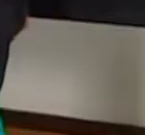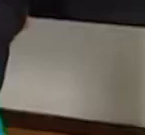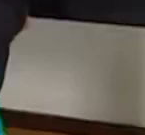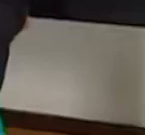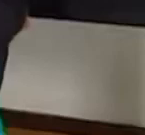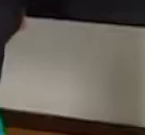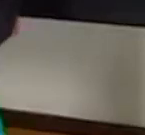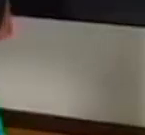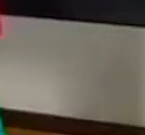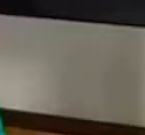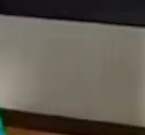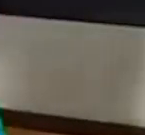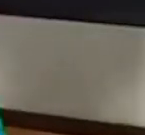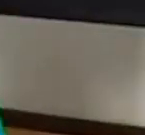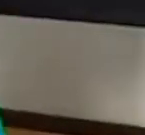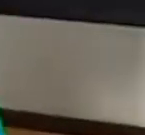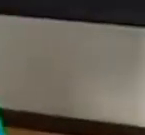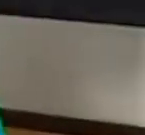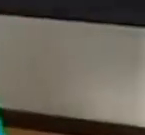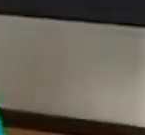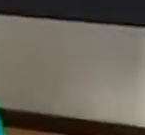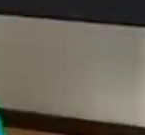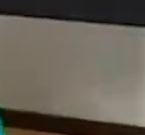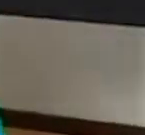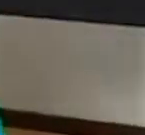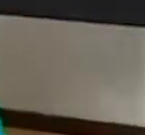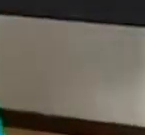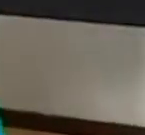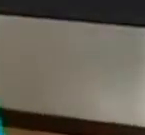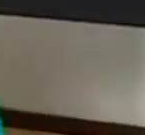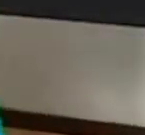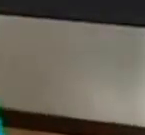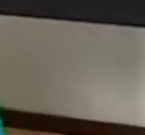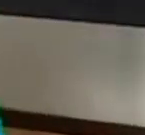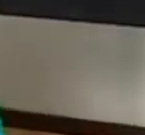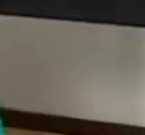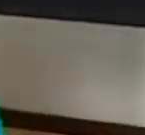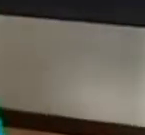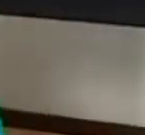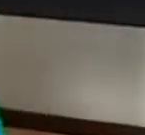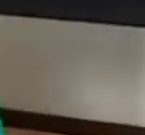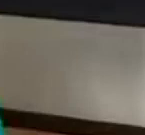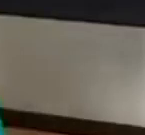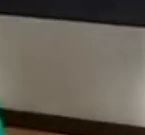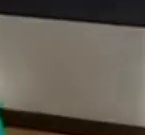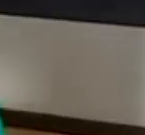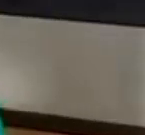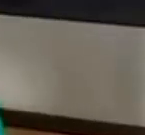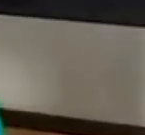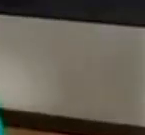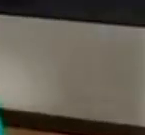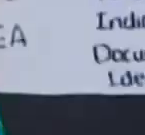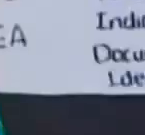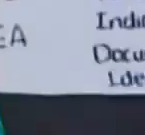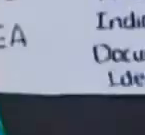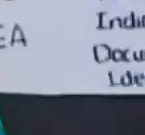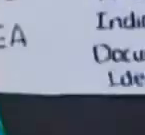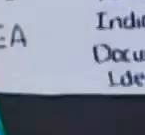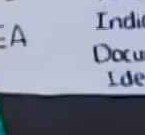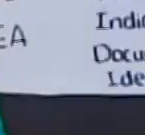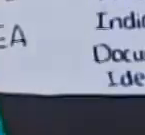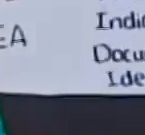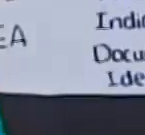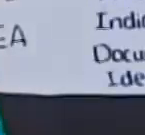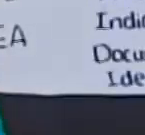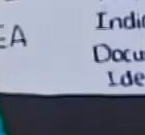profa, ¿sí? Y si vamos a acompañarlo de algún nombre propio, pues sí es necesario escribirlo